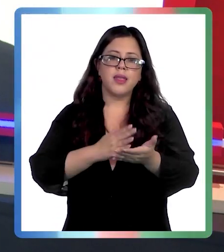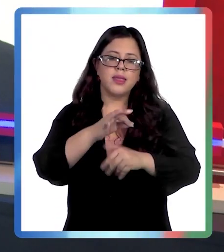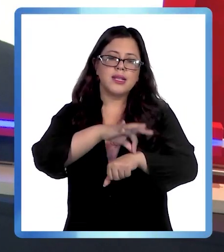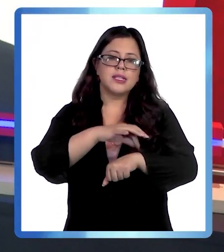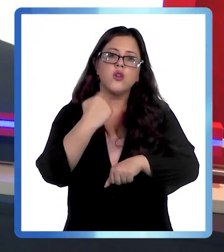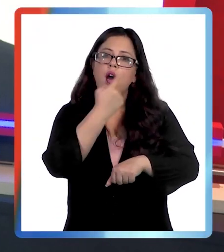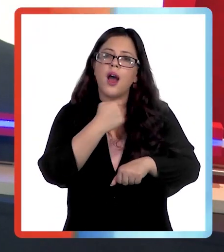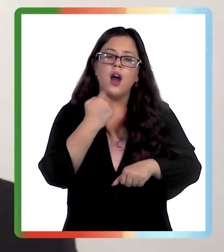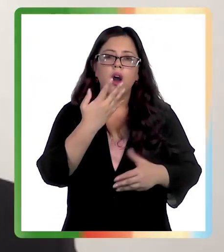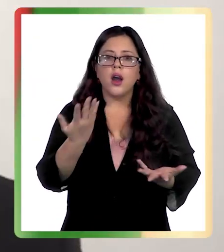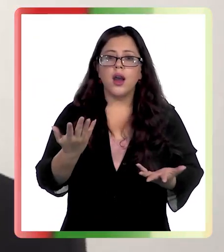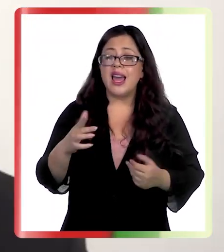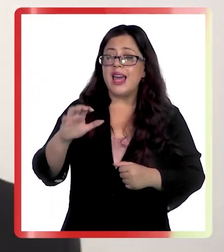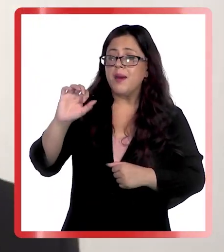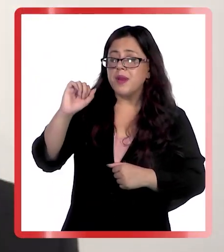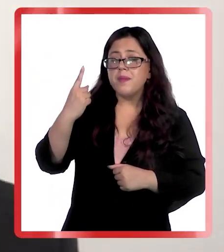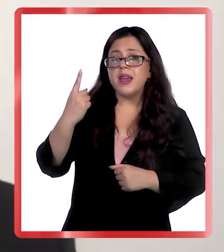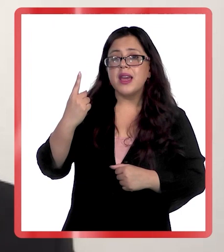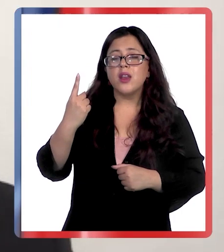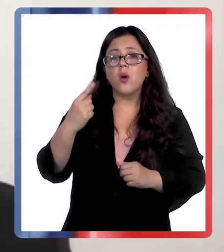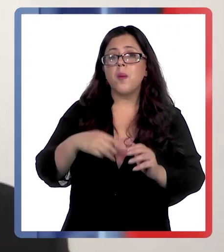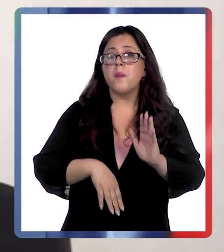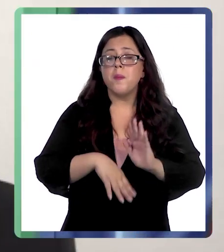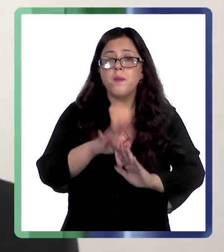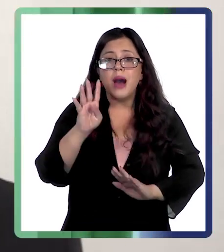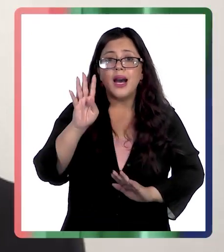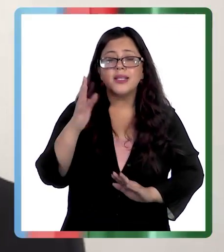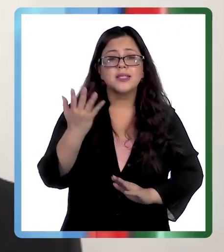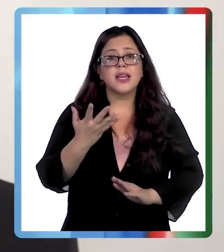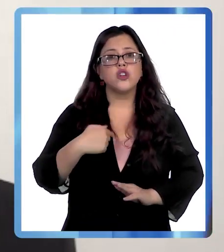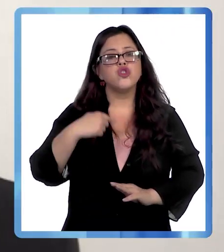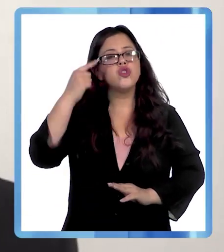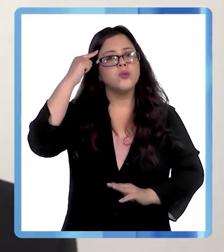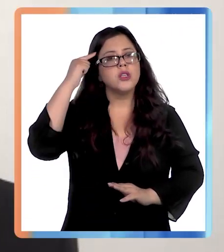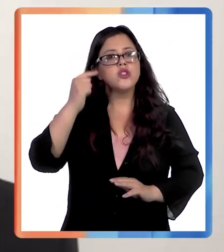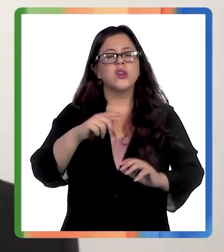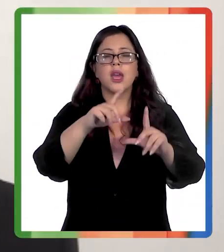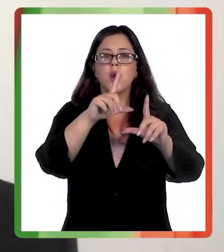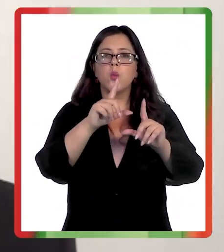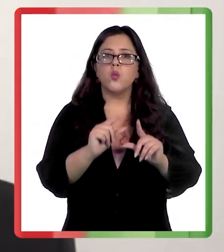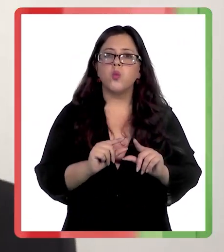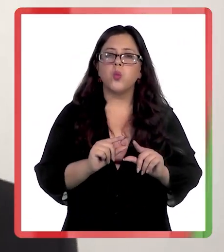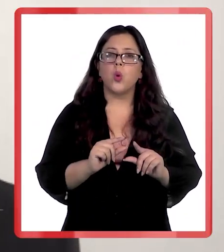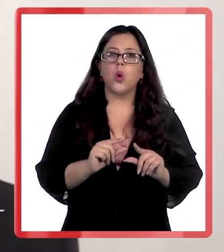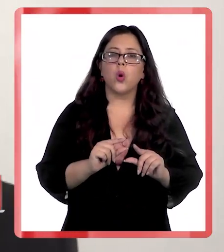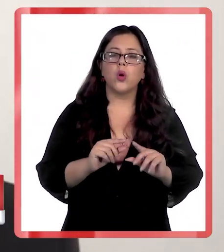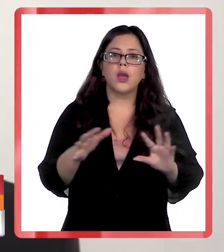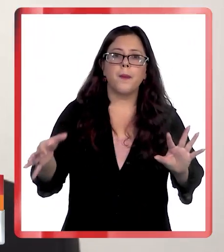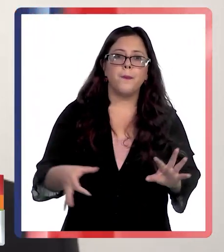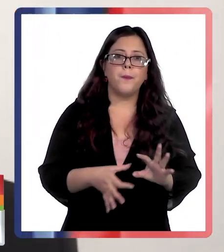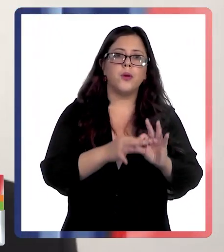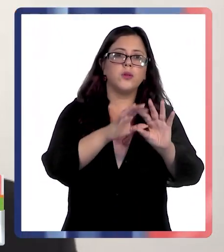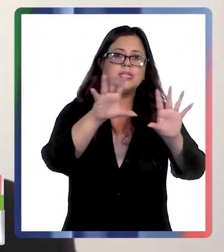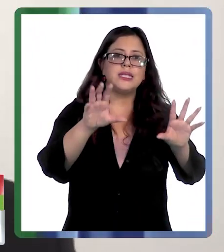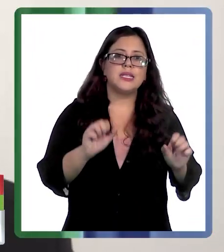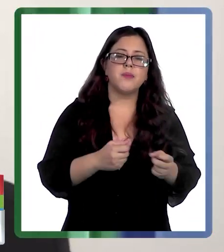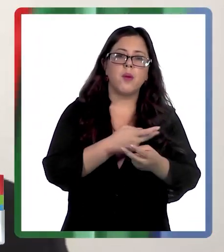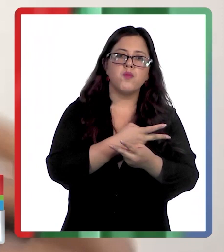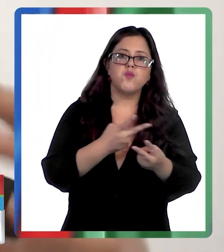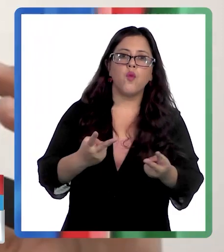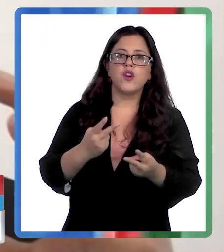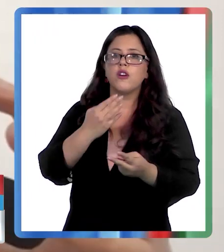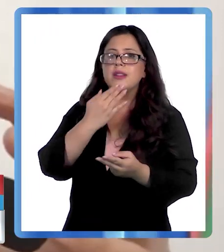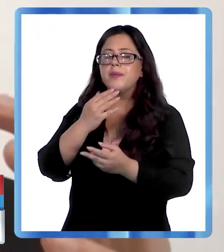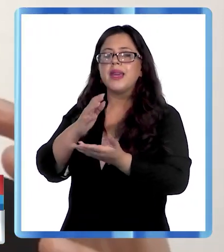materia de salud bucal el principal problema Yo creo que hay poca articulación del sistema Público